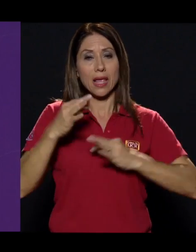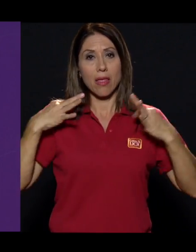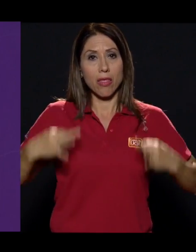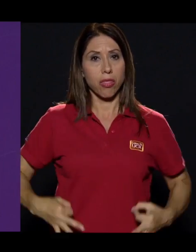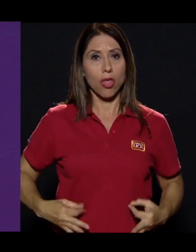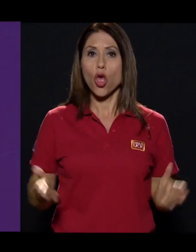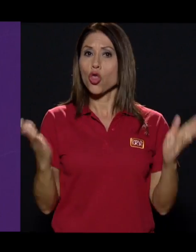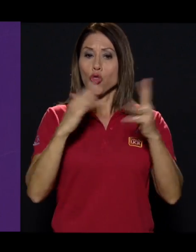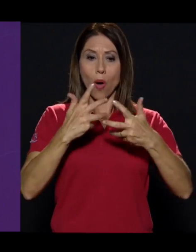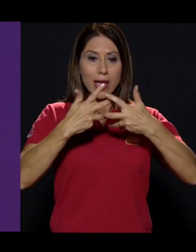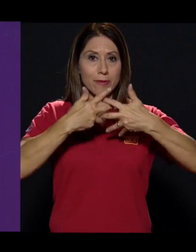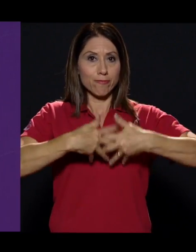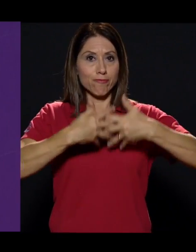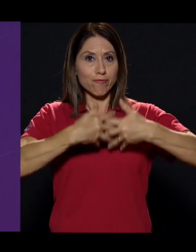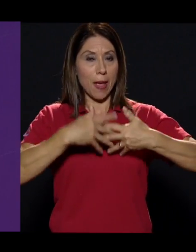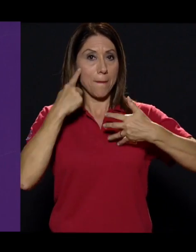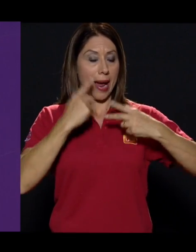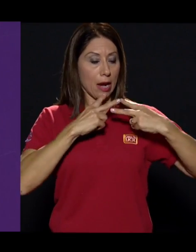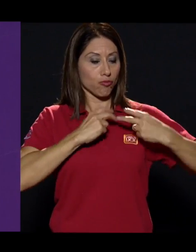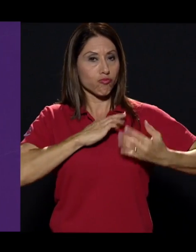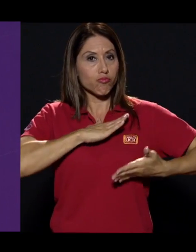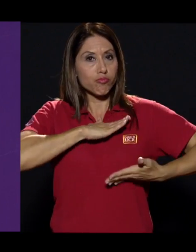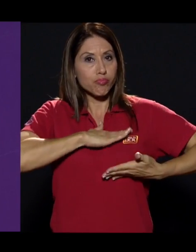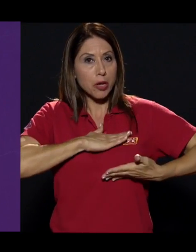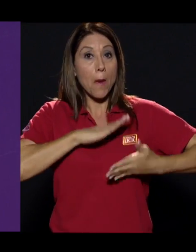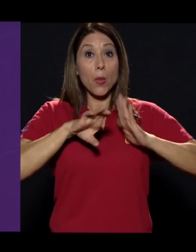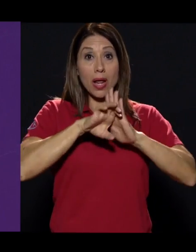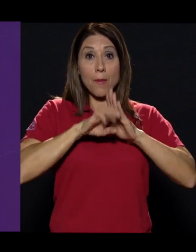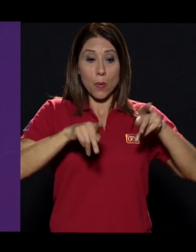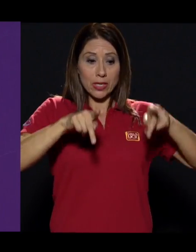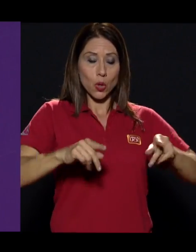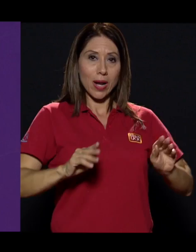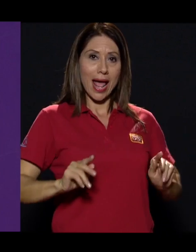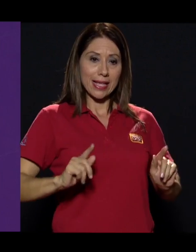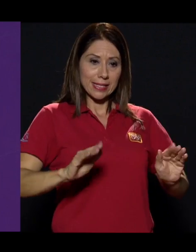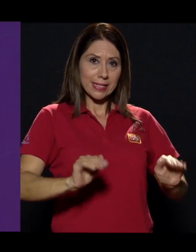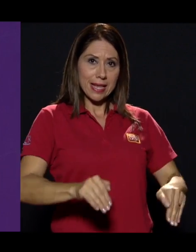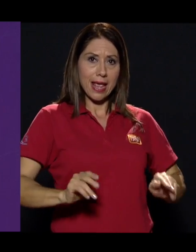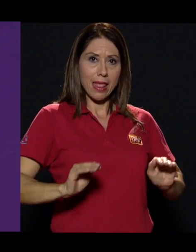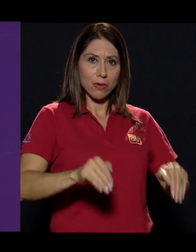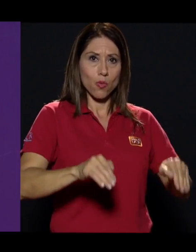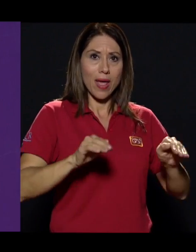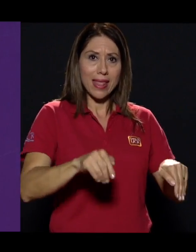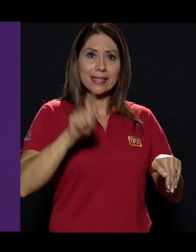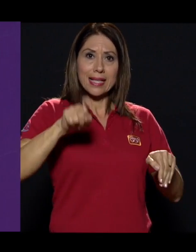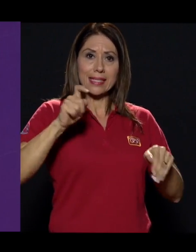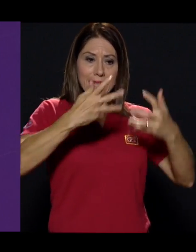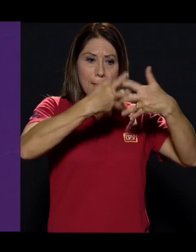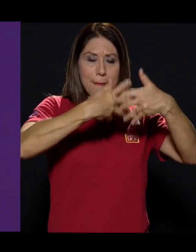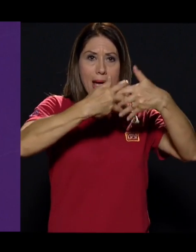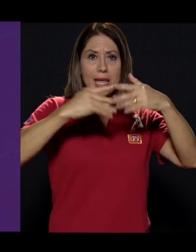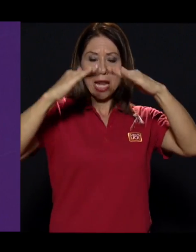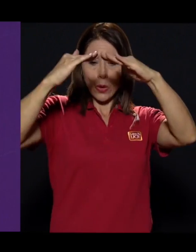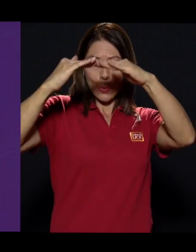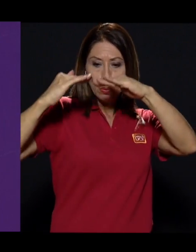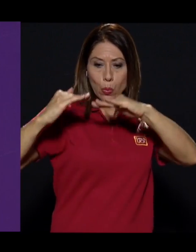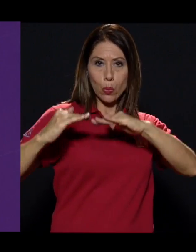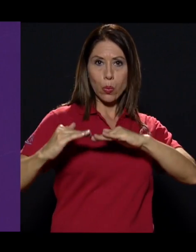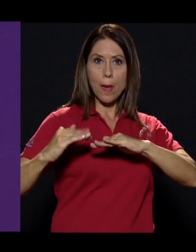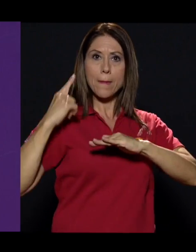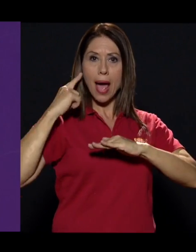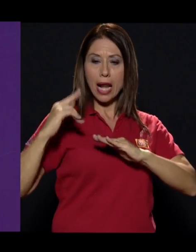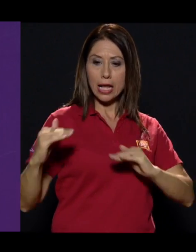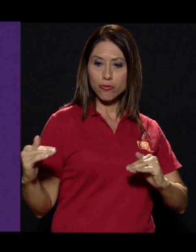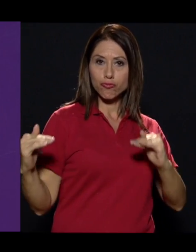física, no hay mamógrafos accesibles, ¿verdad?, que puedan bajar a la altura de la silla, por ejemplo. Otros casos